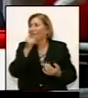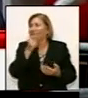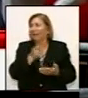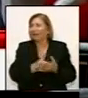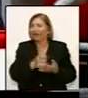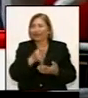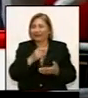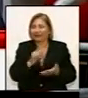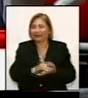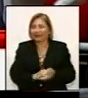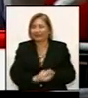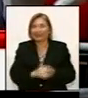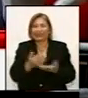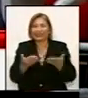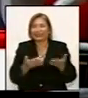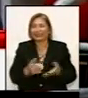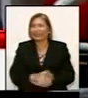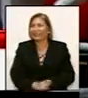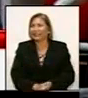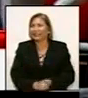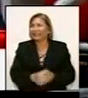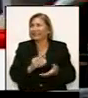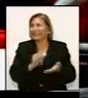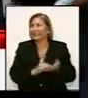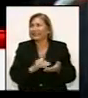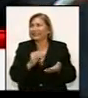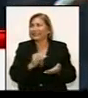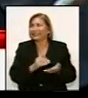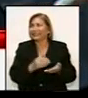ha borrado la firma del doctor Mesía. Pero además